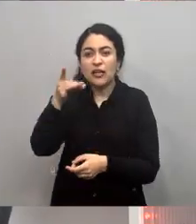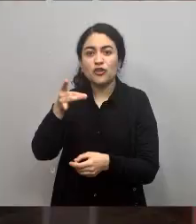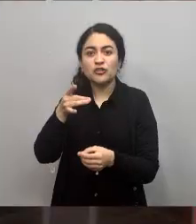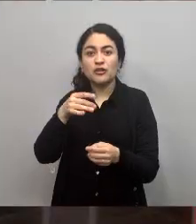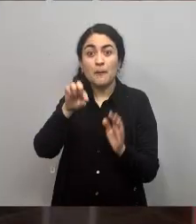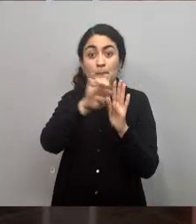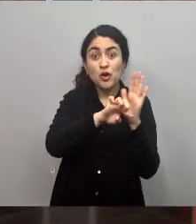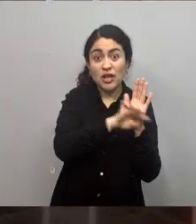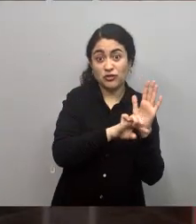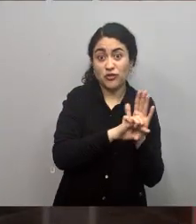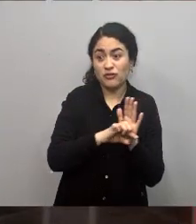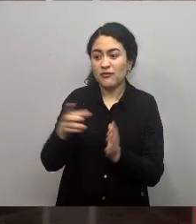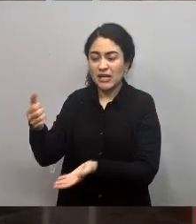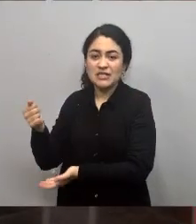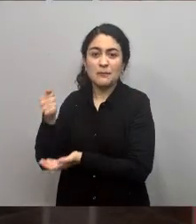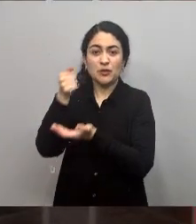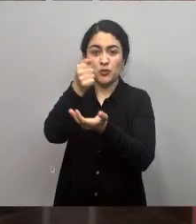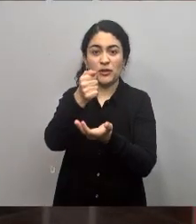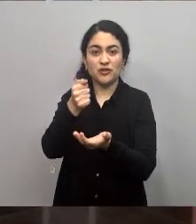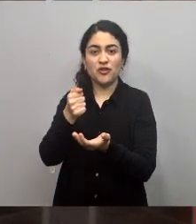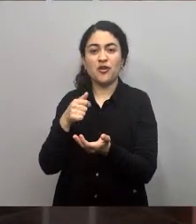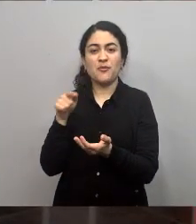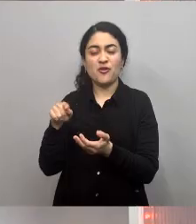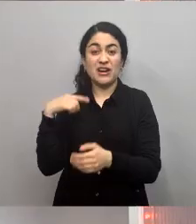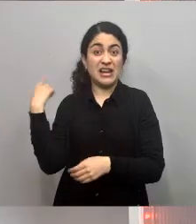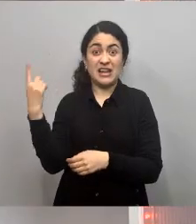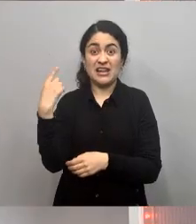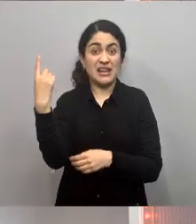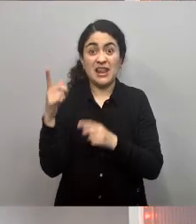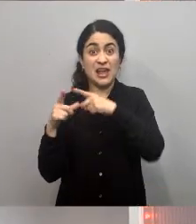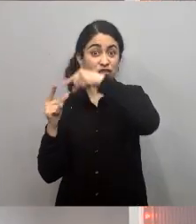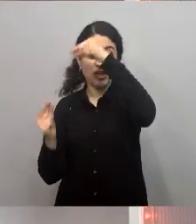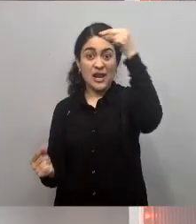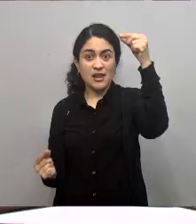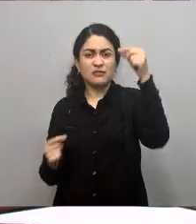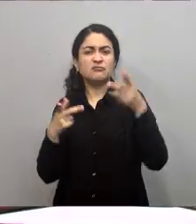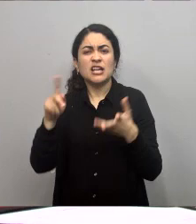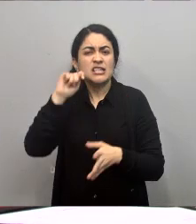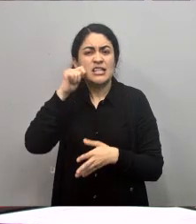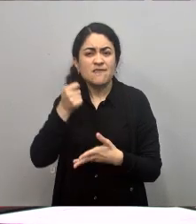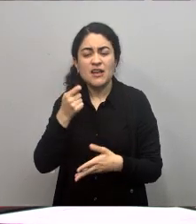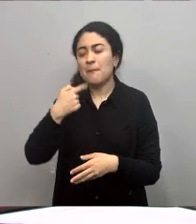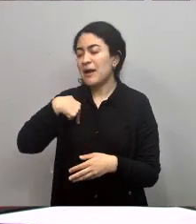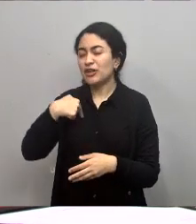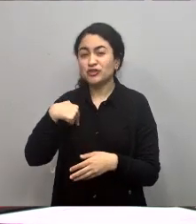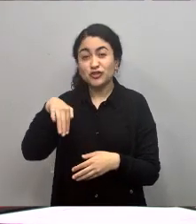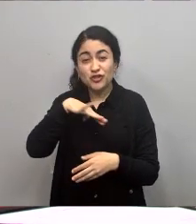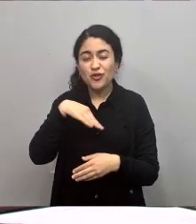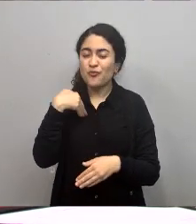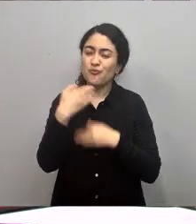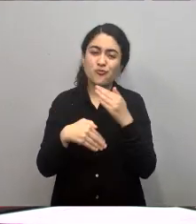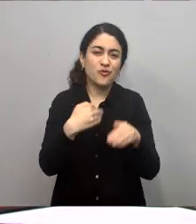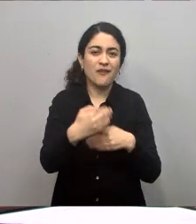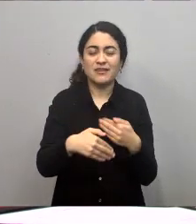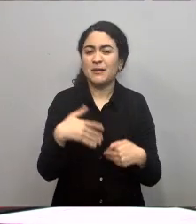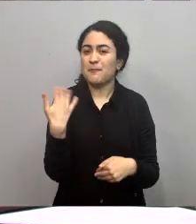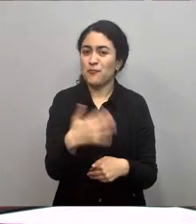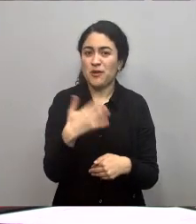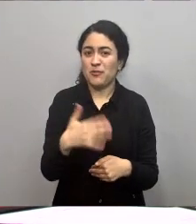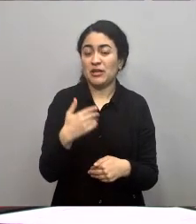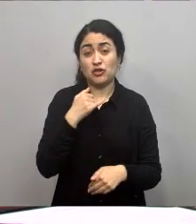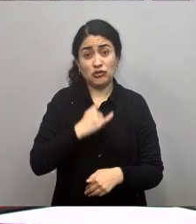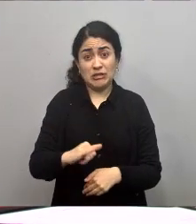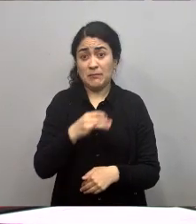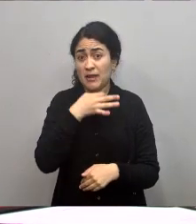nacional, cosa que antes no ocurría. ¿Qué significa aquella instancia? Para nosotros un avance muy importante. Yo siempre he sido bien